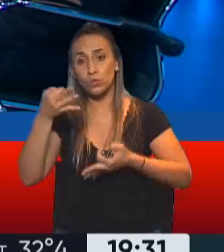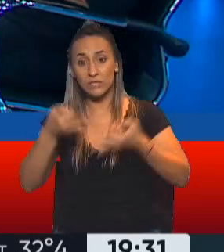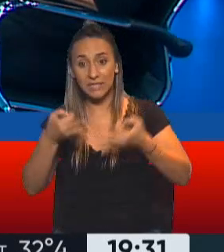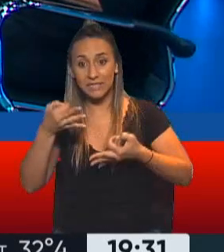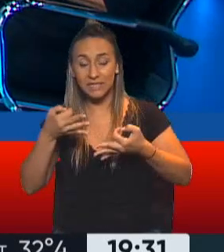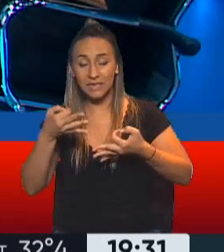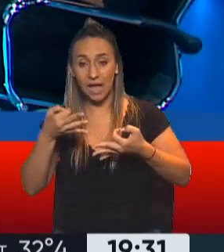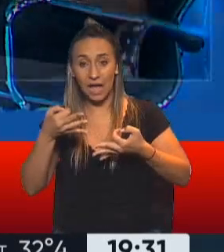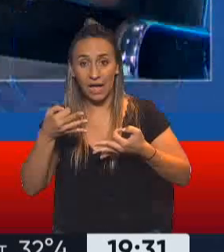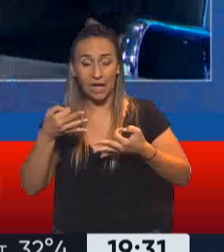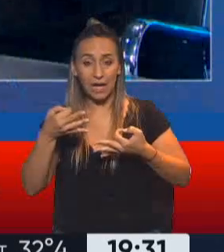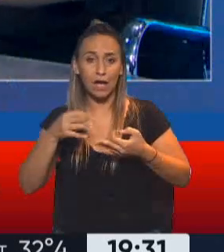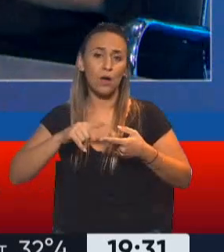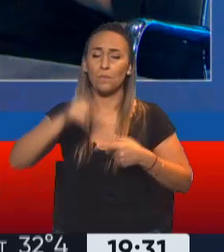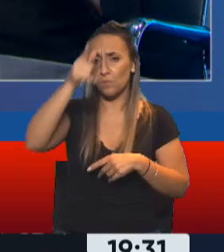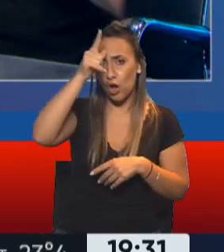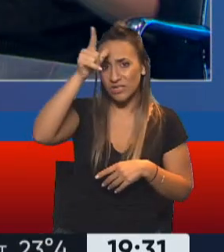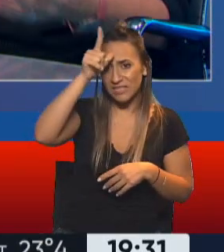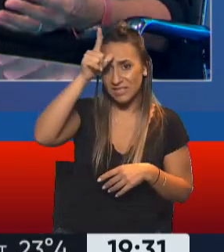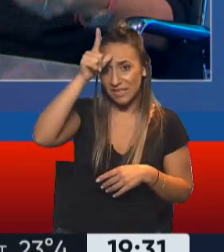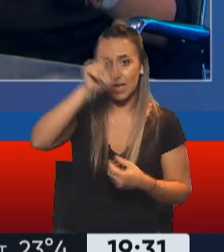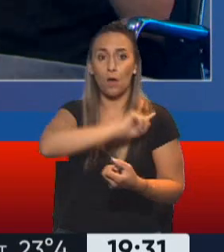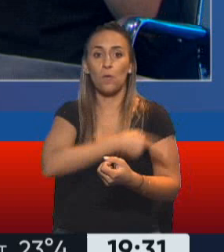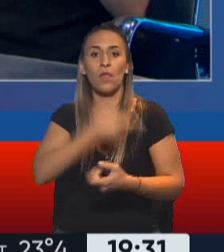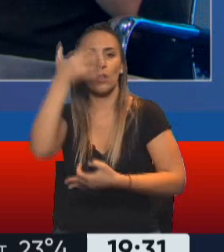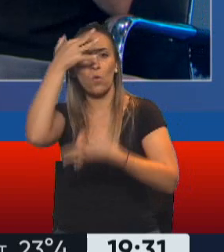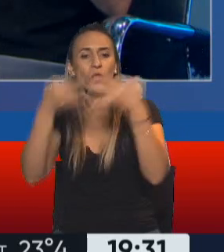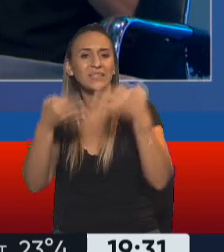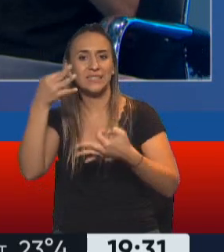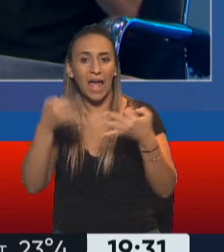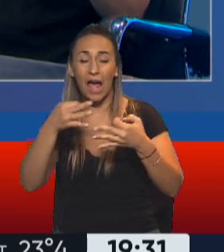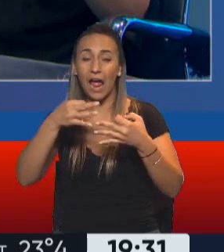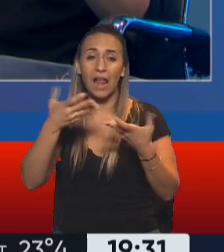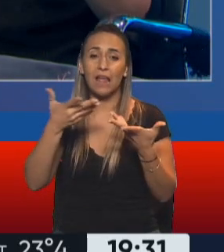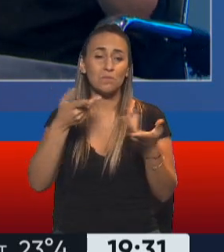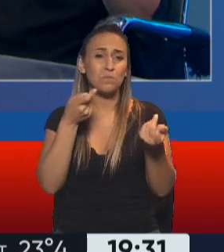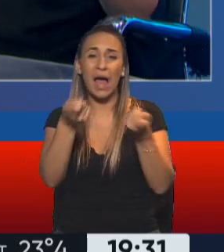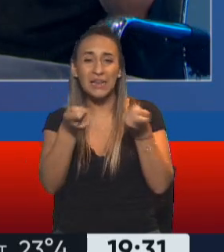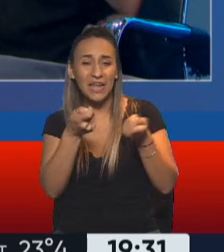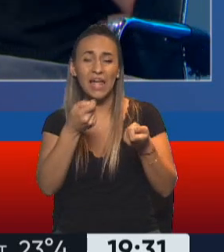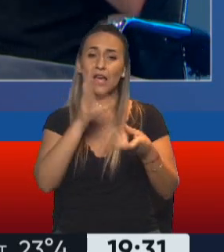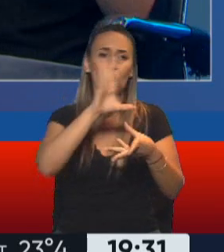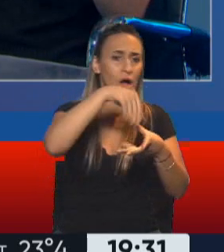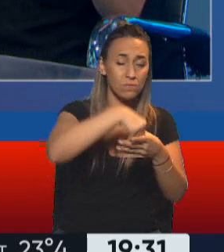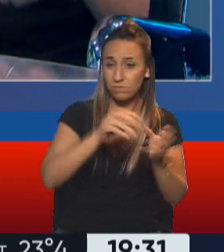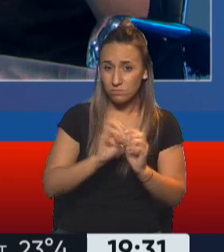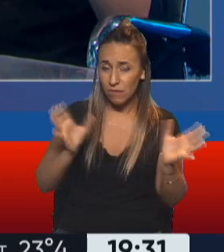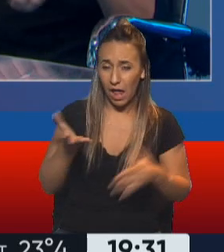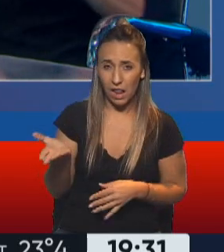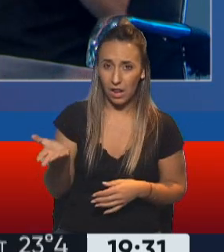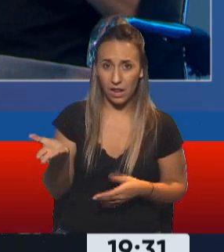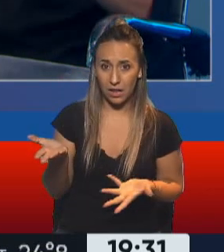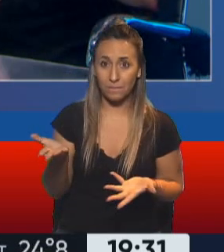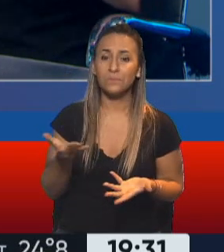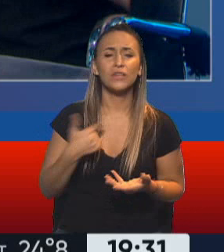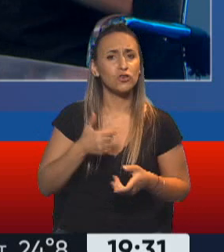de la policía, del Poder Judicial, que muestra que como también el Estado, y